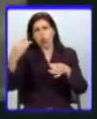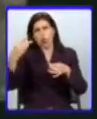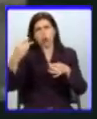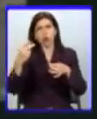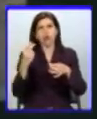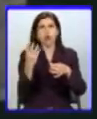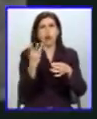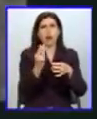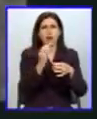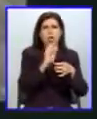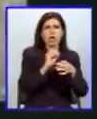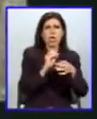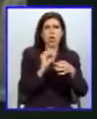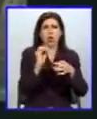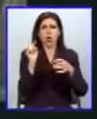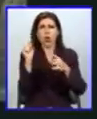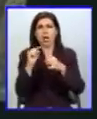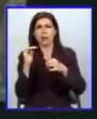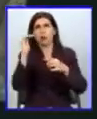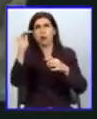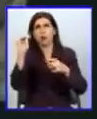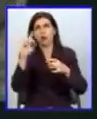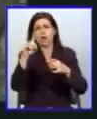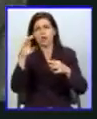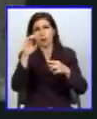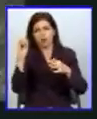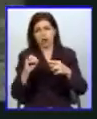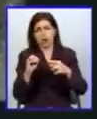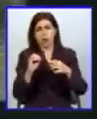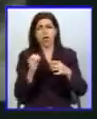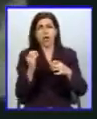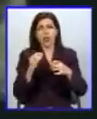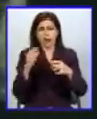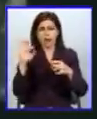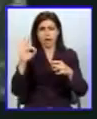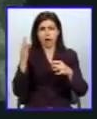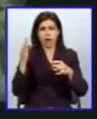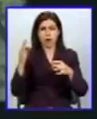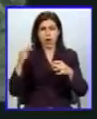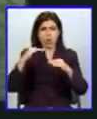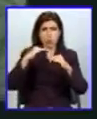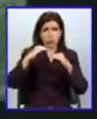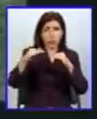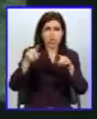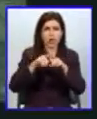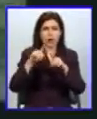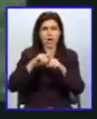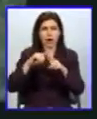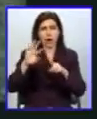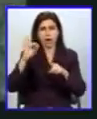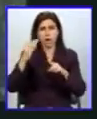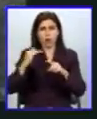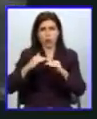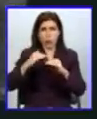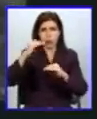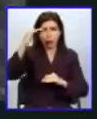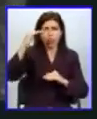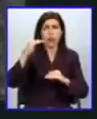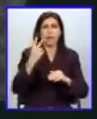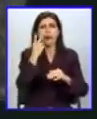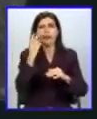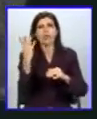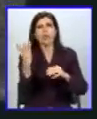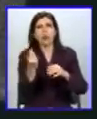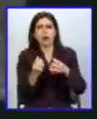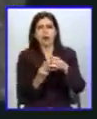luego hasta de vuelta a cero tanto a nivel horizontal como vertical esto nos da una idea de para modelar la pluma